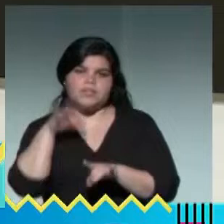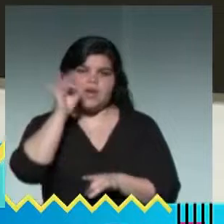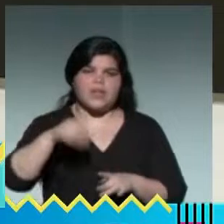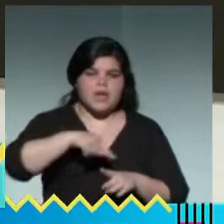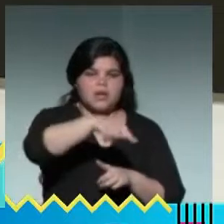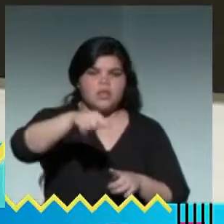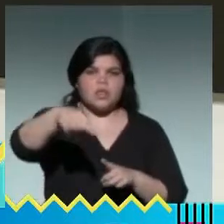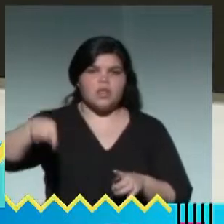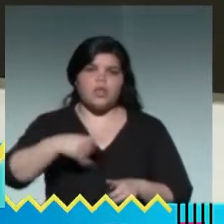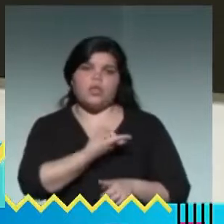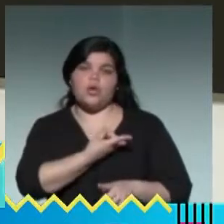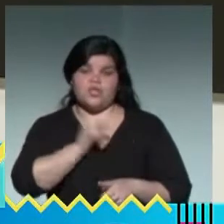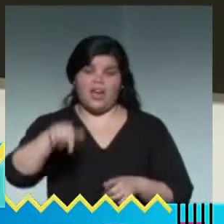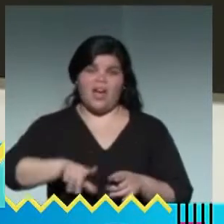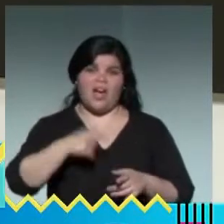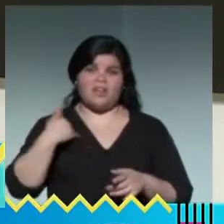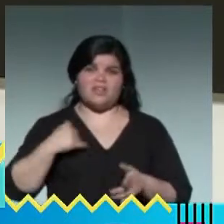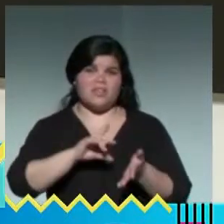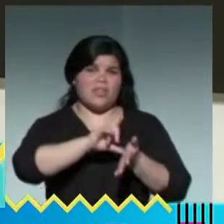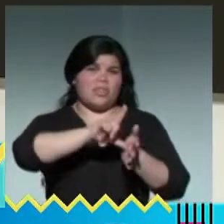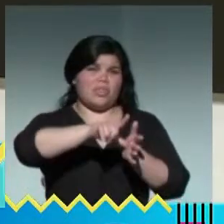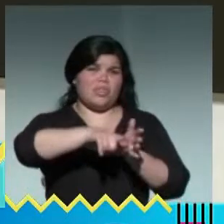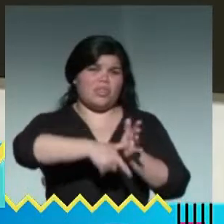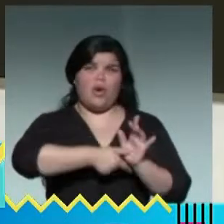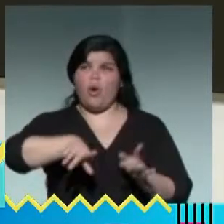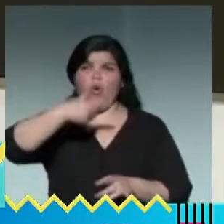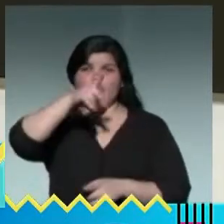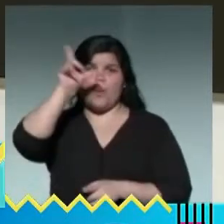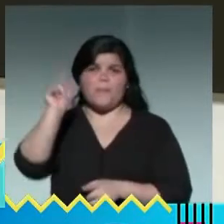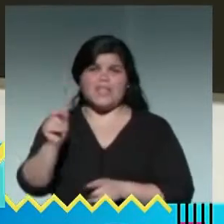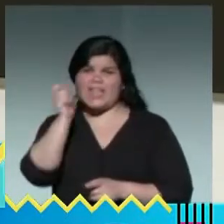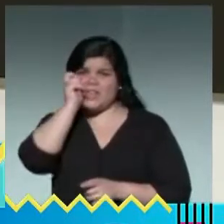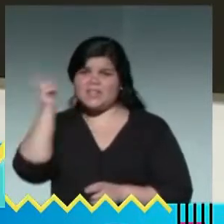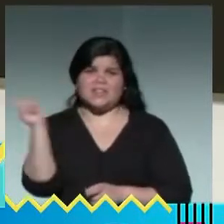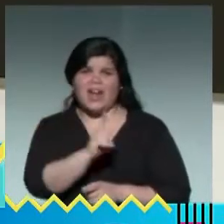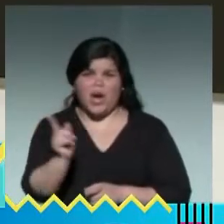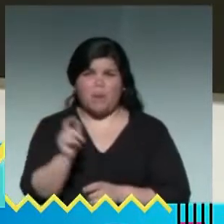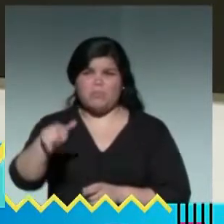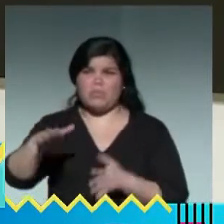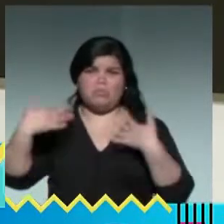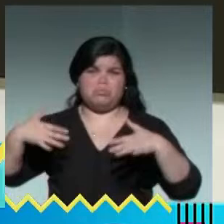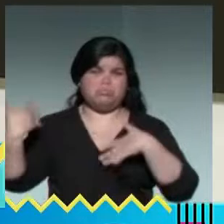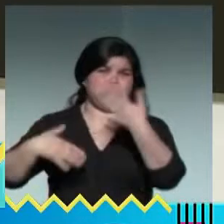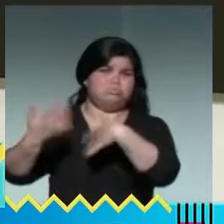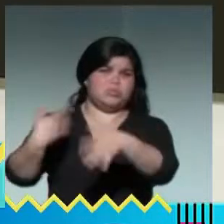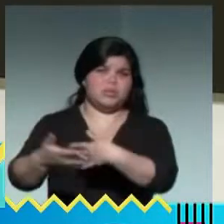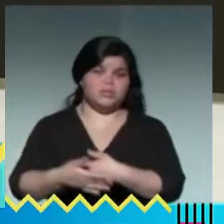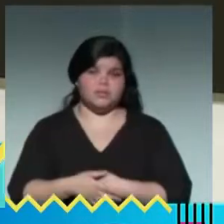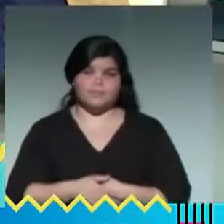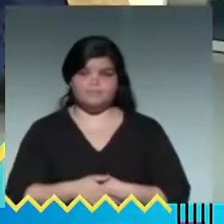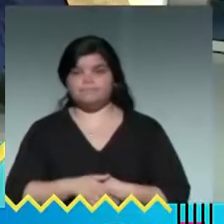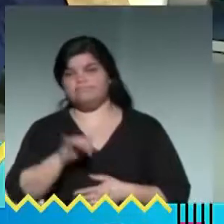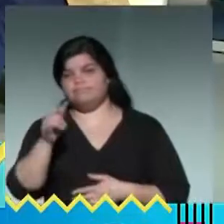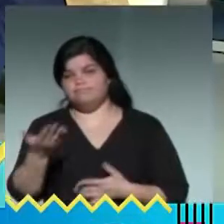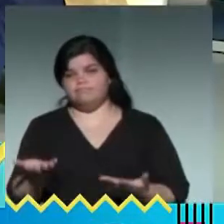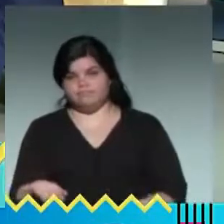está bastante atrasado Argentina en relación a otros países con estos servicios, ¿no? Y ahí hay sí, obviamente. A ver,